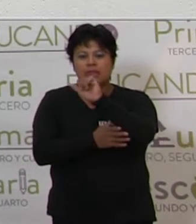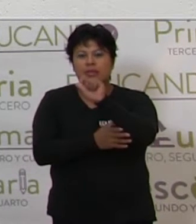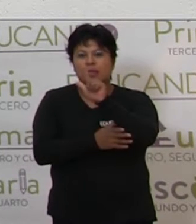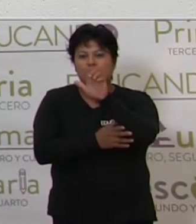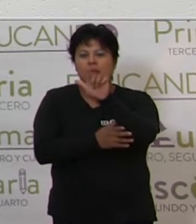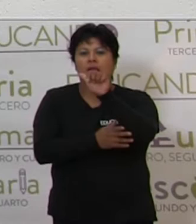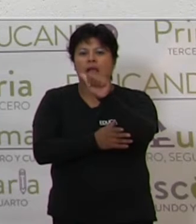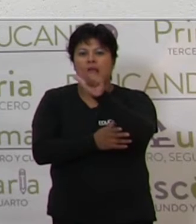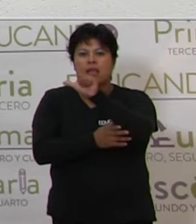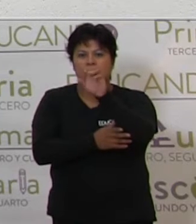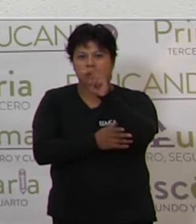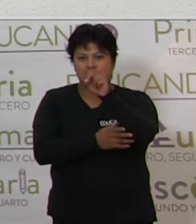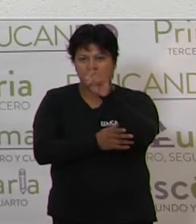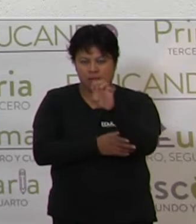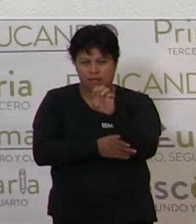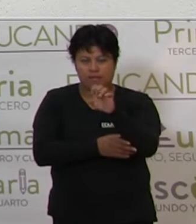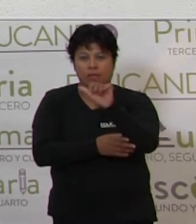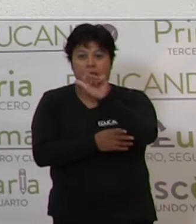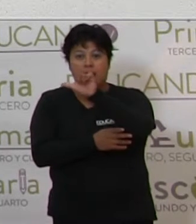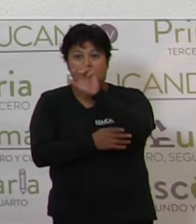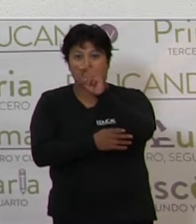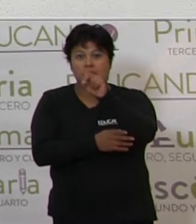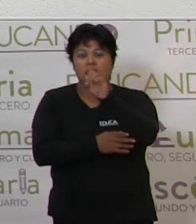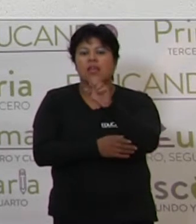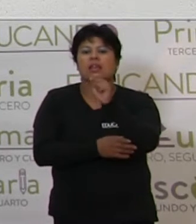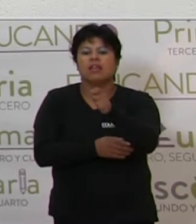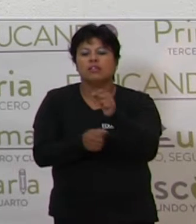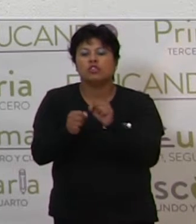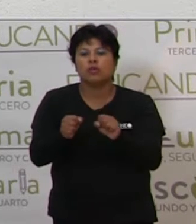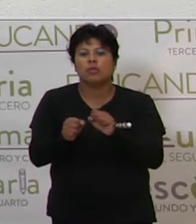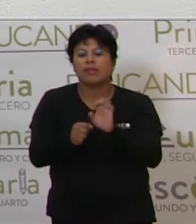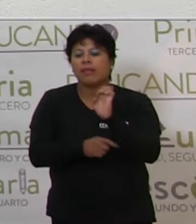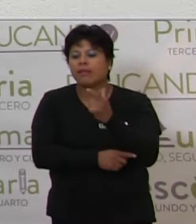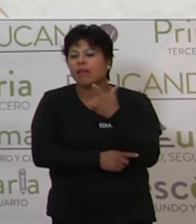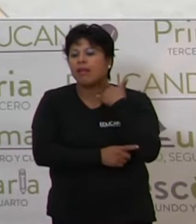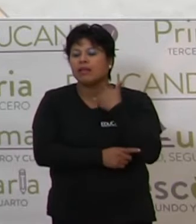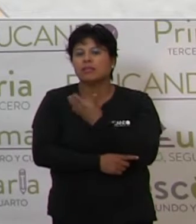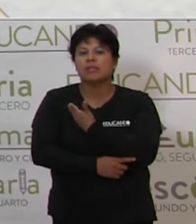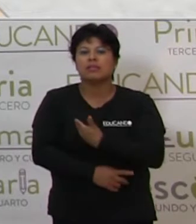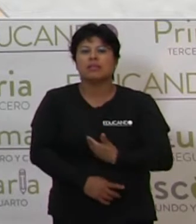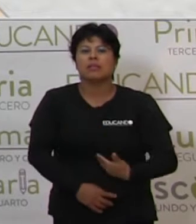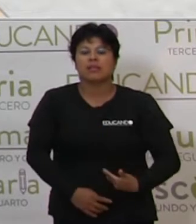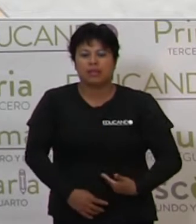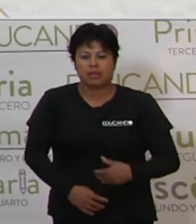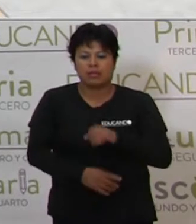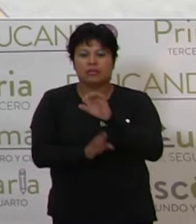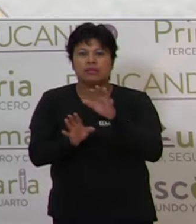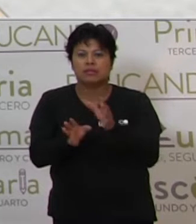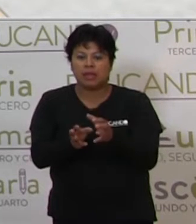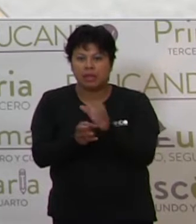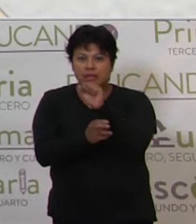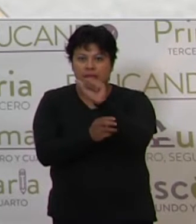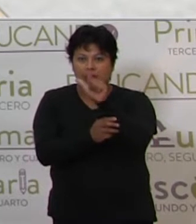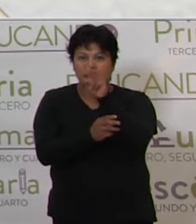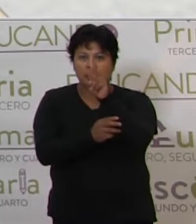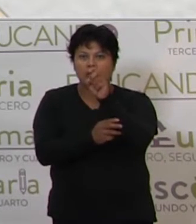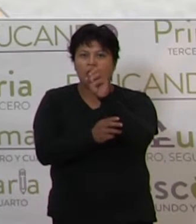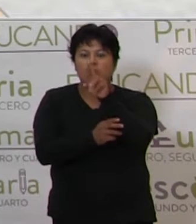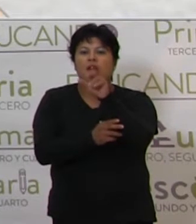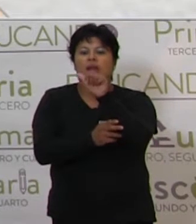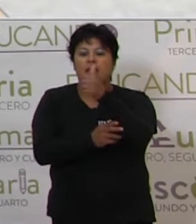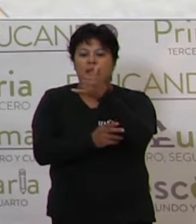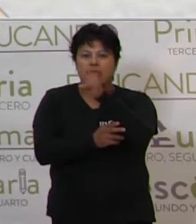Allende. Isabel Allende es sobrina del expresidente Salvador Allende, el cual